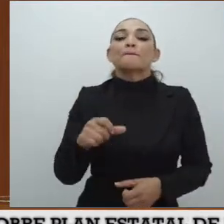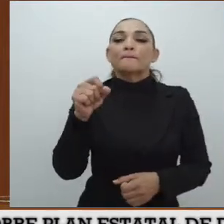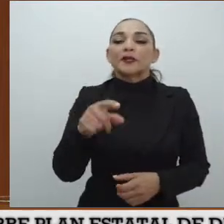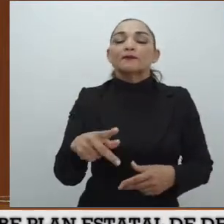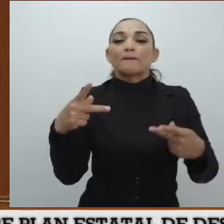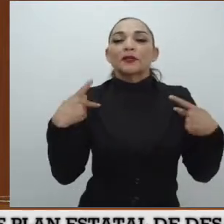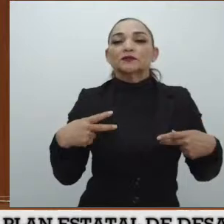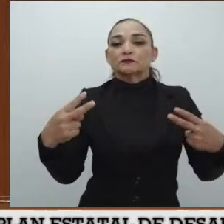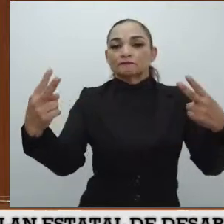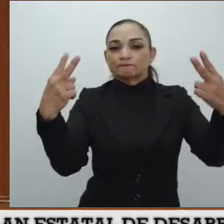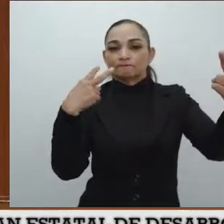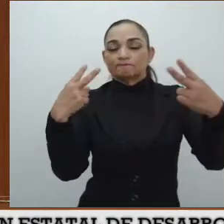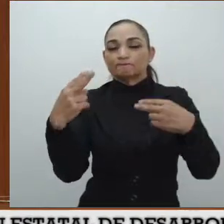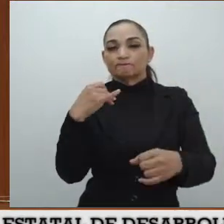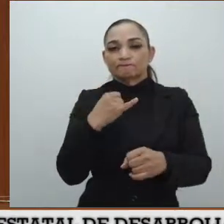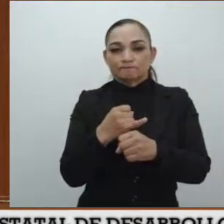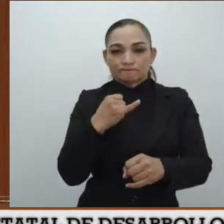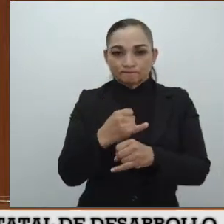redes.